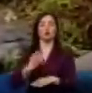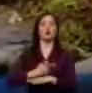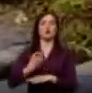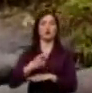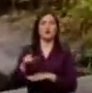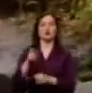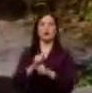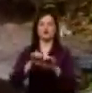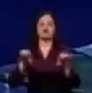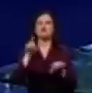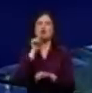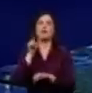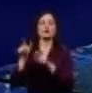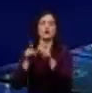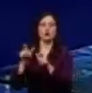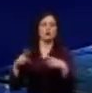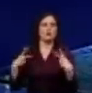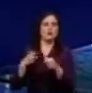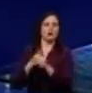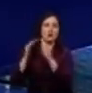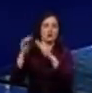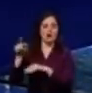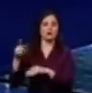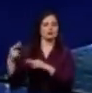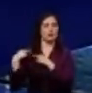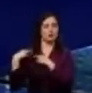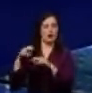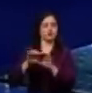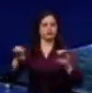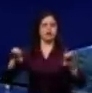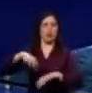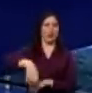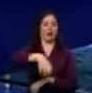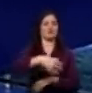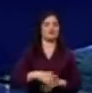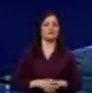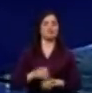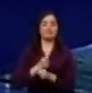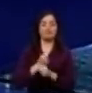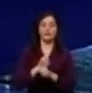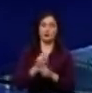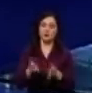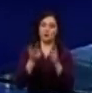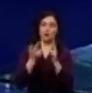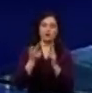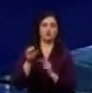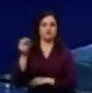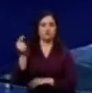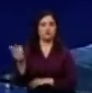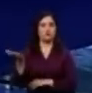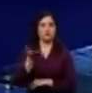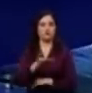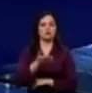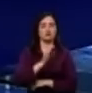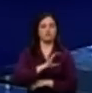vecinos. Y esta es la información a esta hora de la mañana desde aquí, desde la ciudad de La Tarqui, en el sur de Quito, esperando contar con respuestas prontas